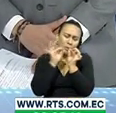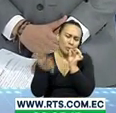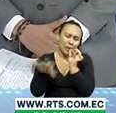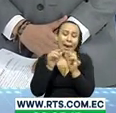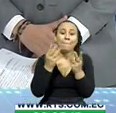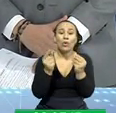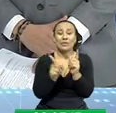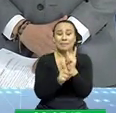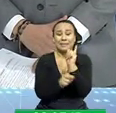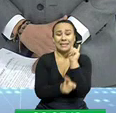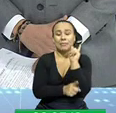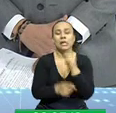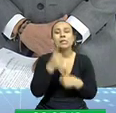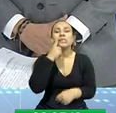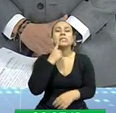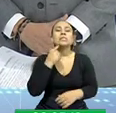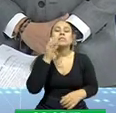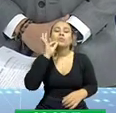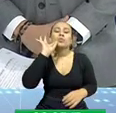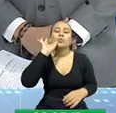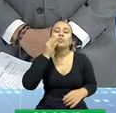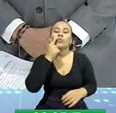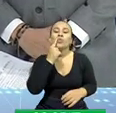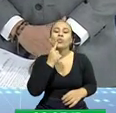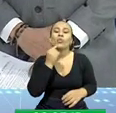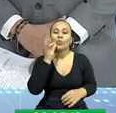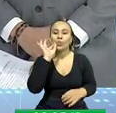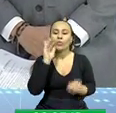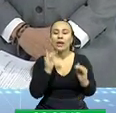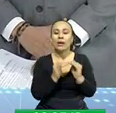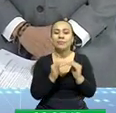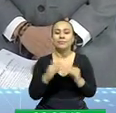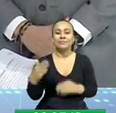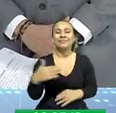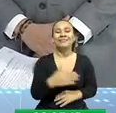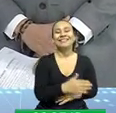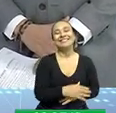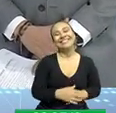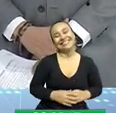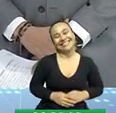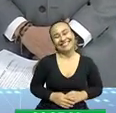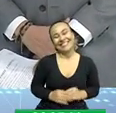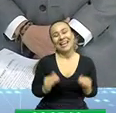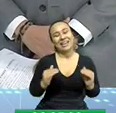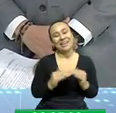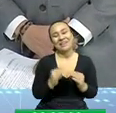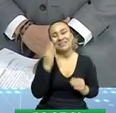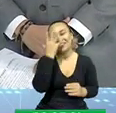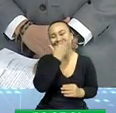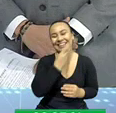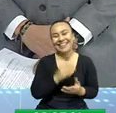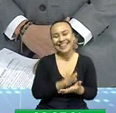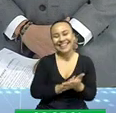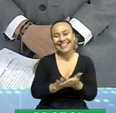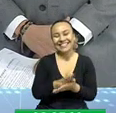sabor? Ricura. Ricura. Belleza, bellosura. Se parece a la de señas. Ya. Bellosura.